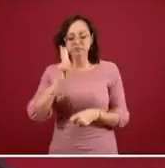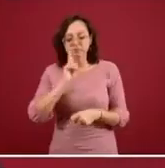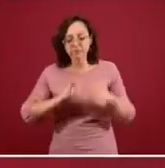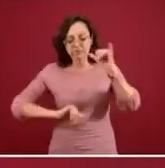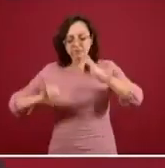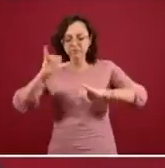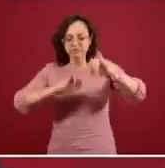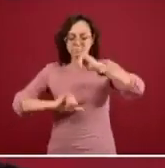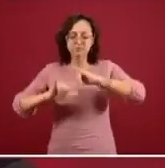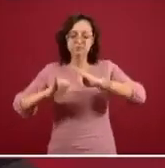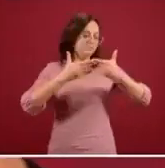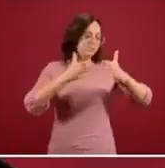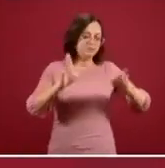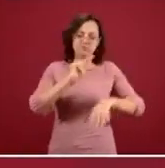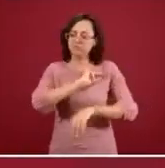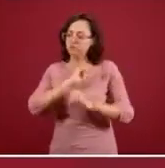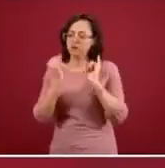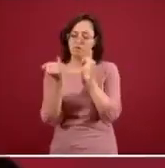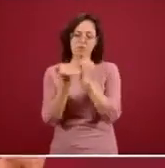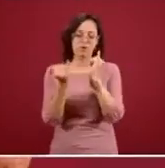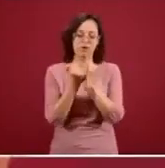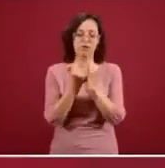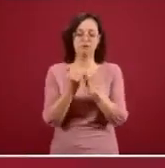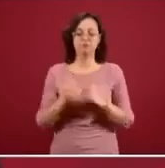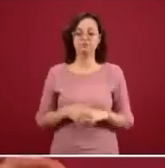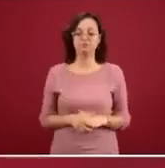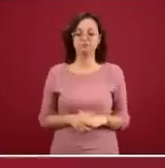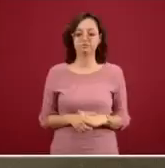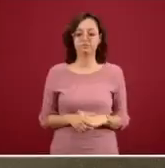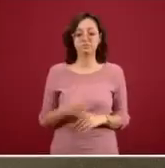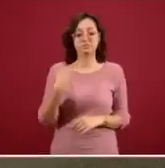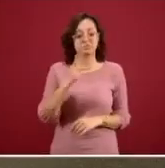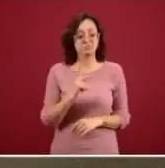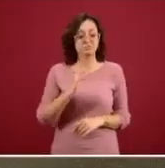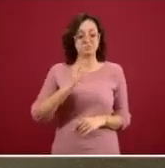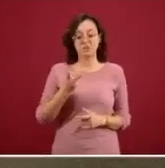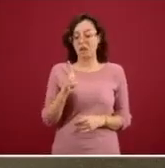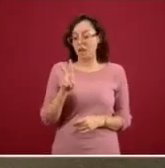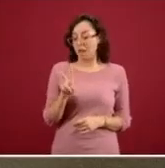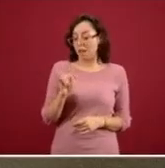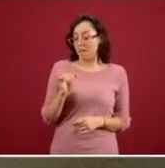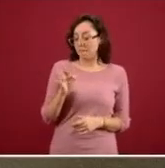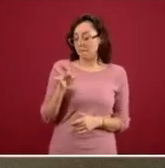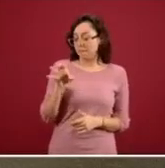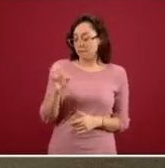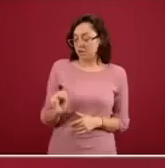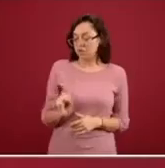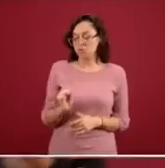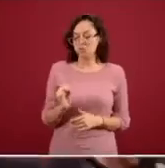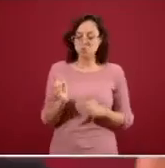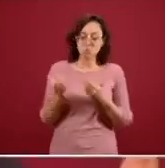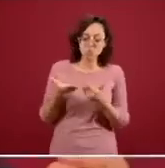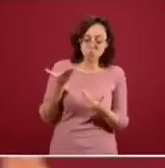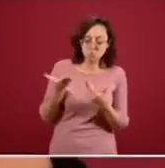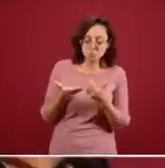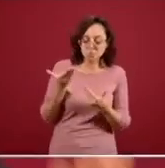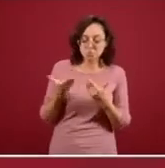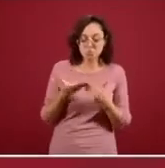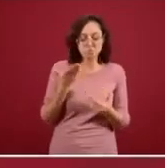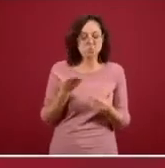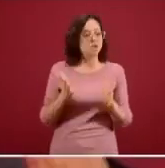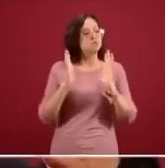ocurre también en el medio público. Cuando las cargas virales son las promedio, ya se tiene bien identificado que la duración